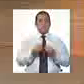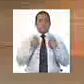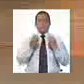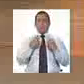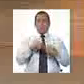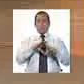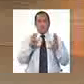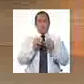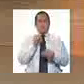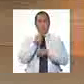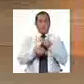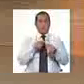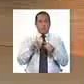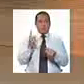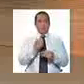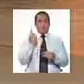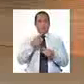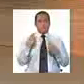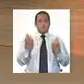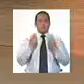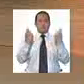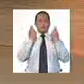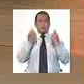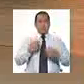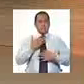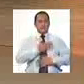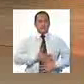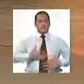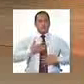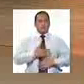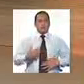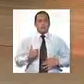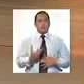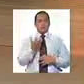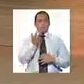ser humano. Vamos a celebrar y disfrutar de la papa peruana.